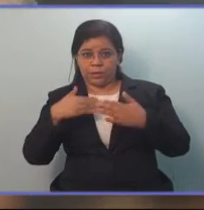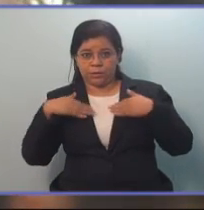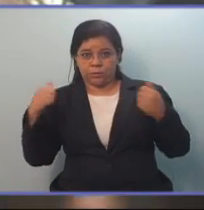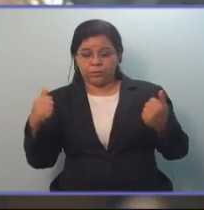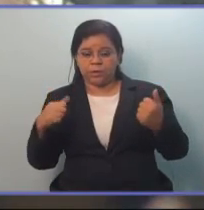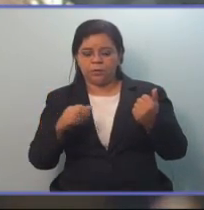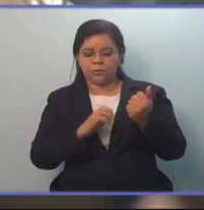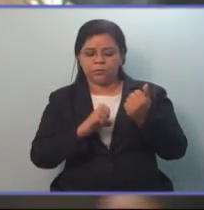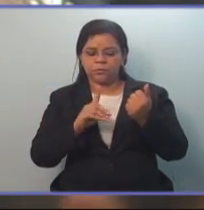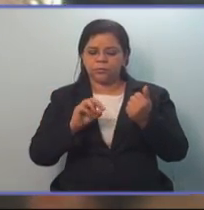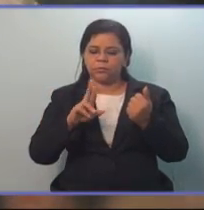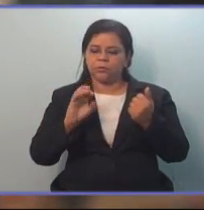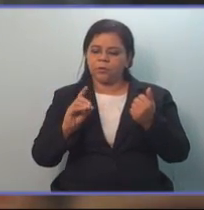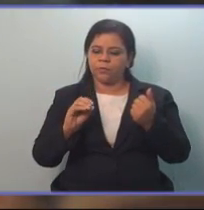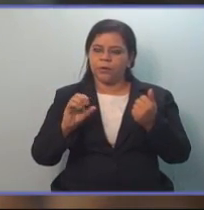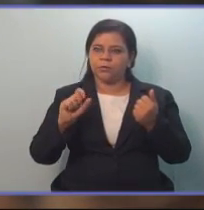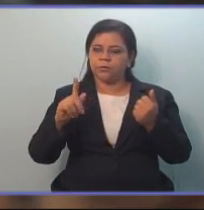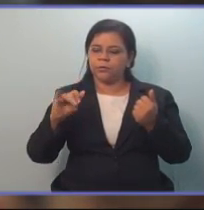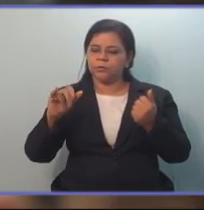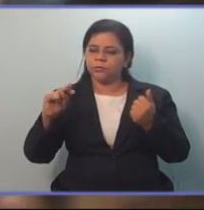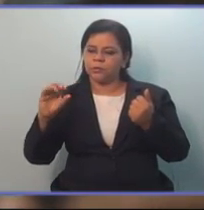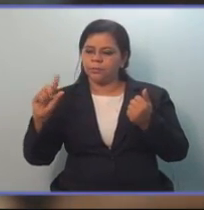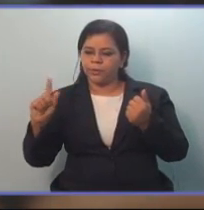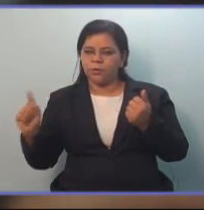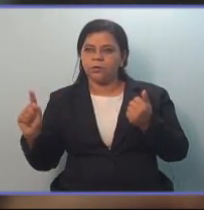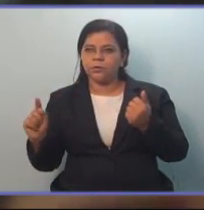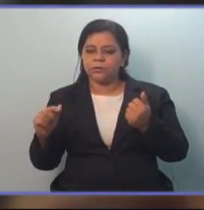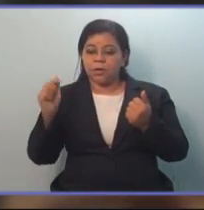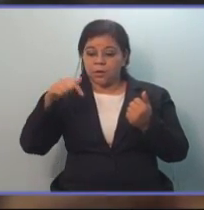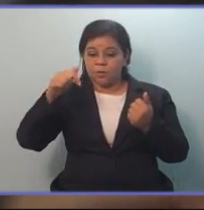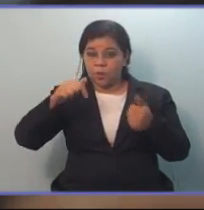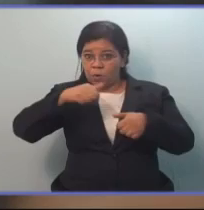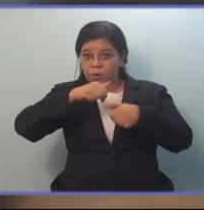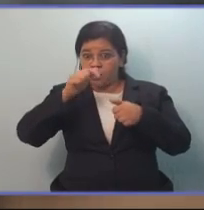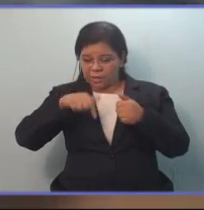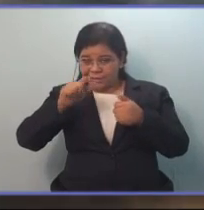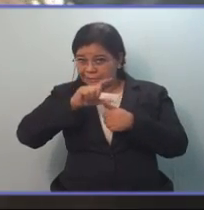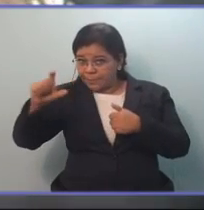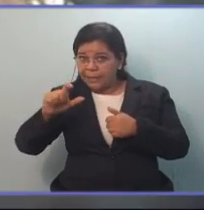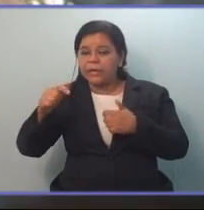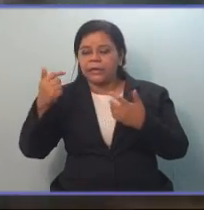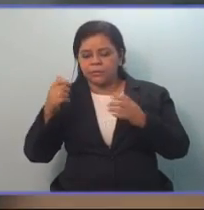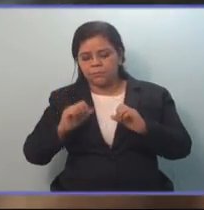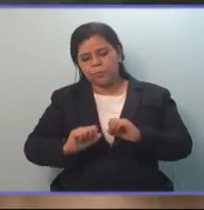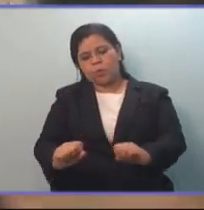Espinosa Fiallos, quien falleciera esta misma semana. Gracias.